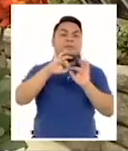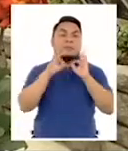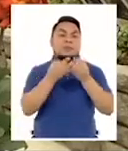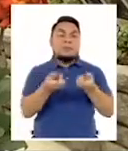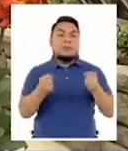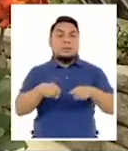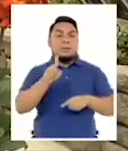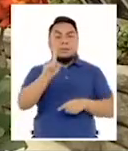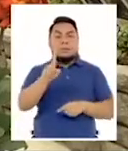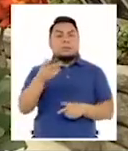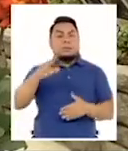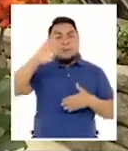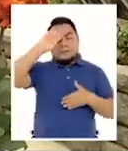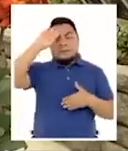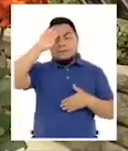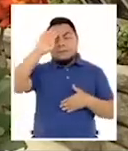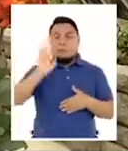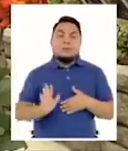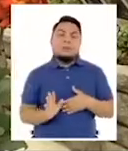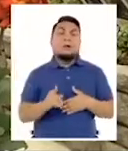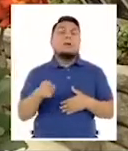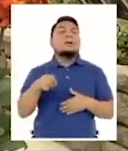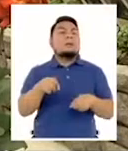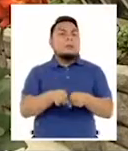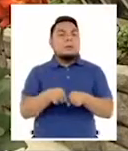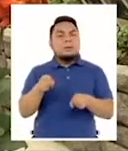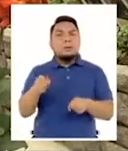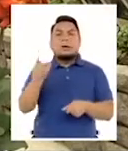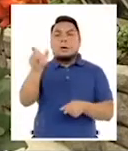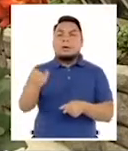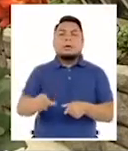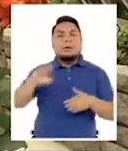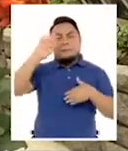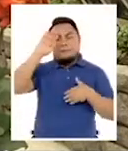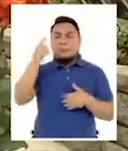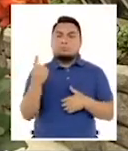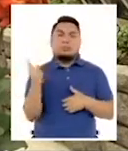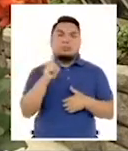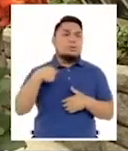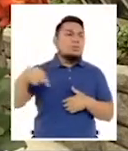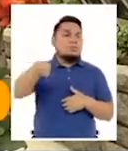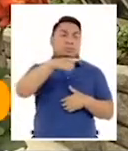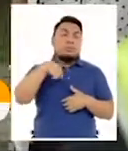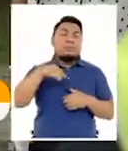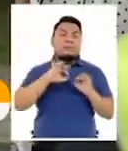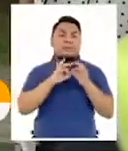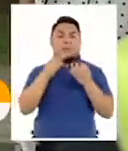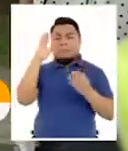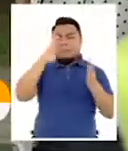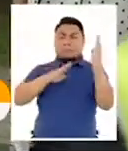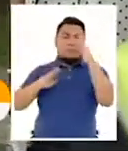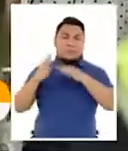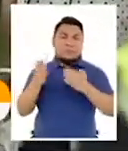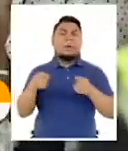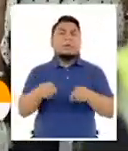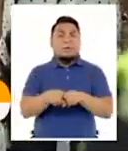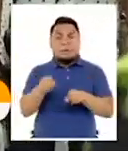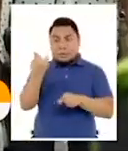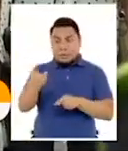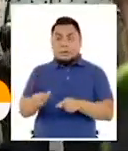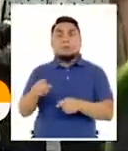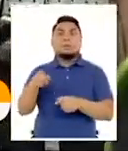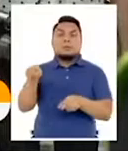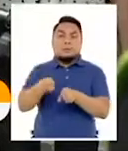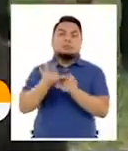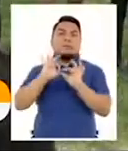uno se enferma no se enferma solo la persona, ¿no? El paciente, sino todo el núcleo familiar. Entonces atendemos también a